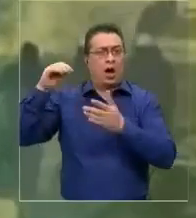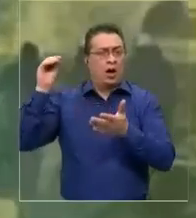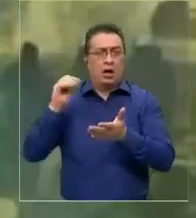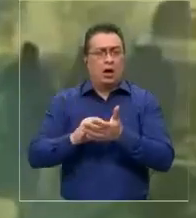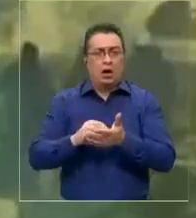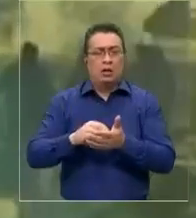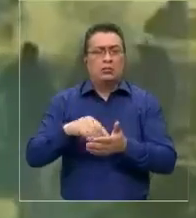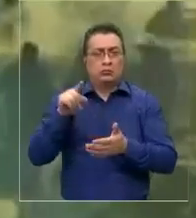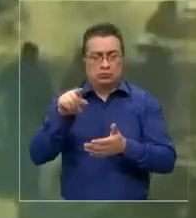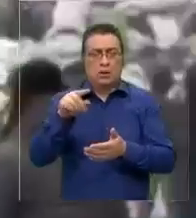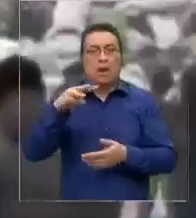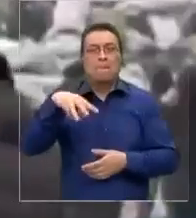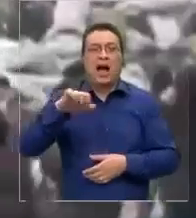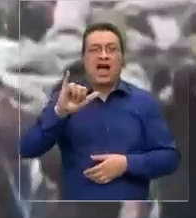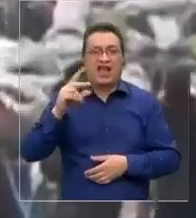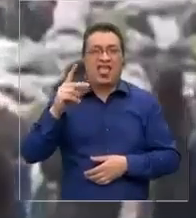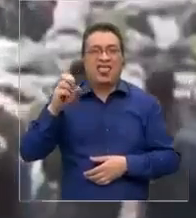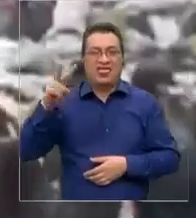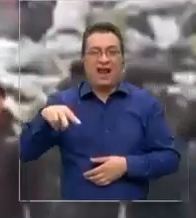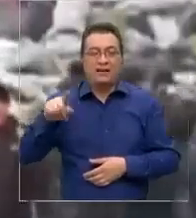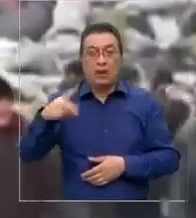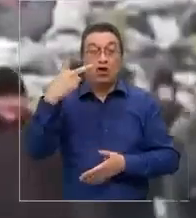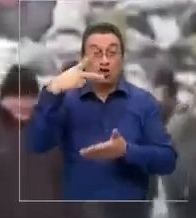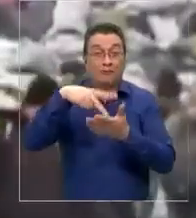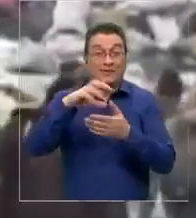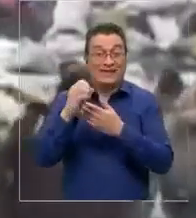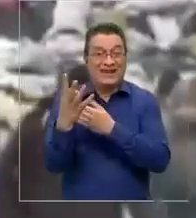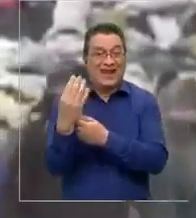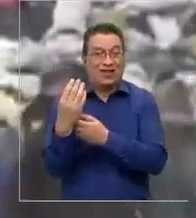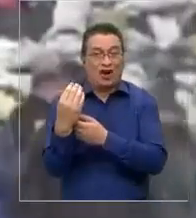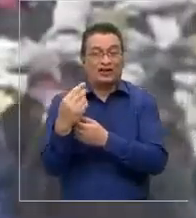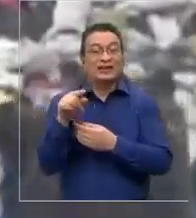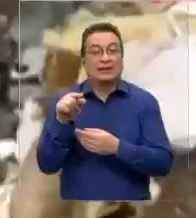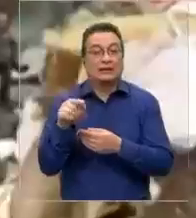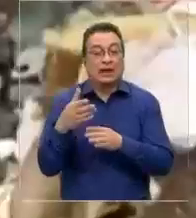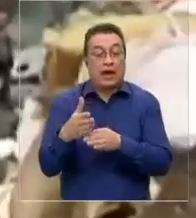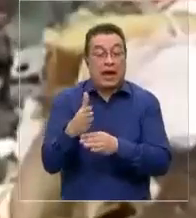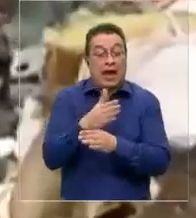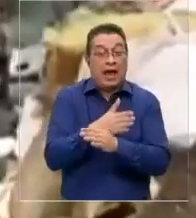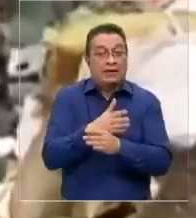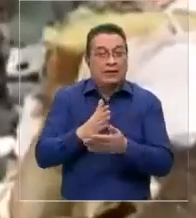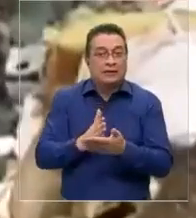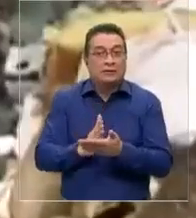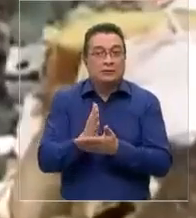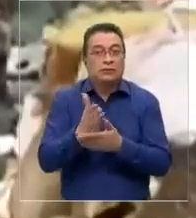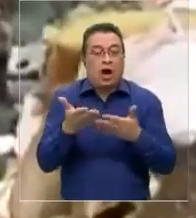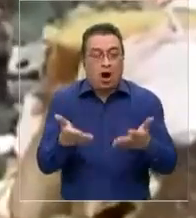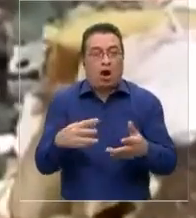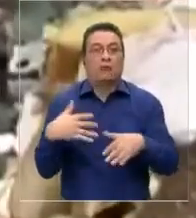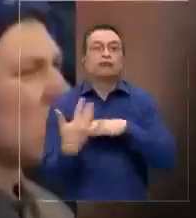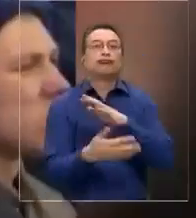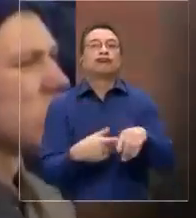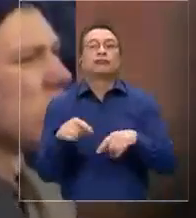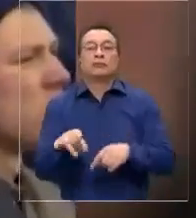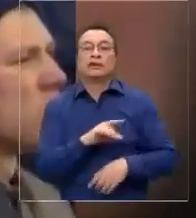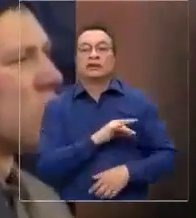denominada Euromaidán. Ocurrió en 2014, siendo una antesala de la tragedia que hoy vive el país.